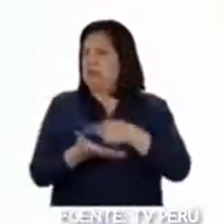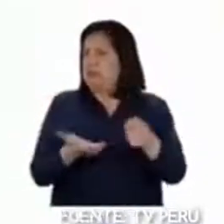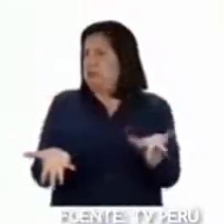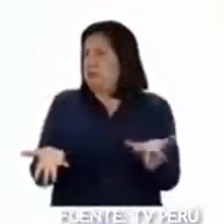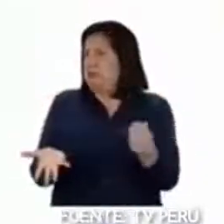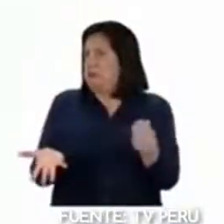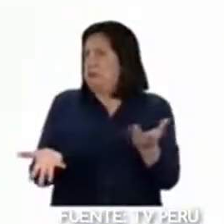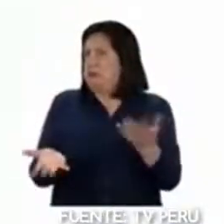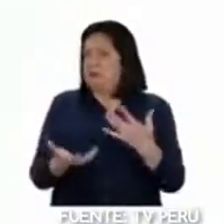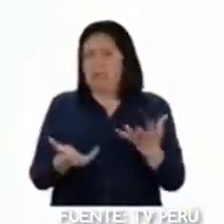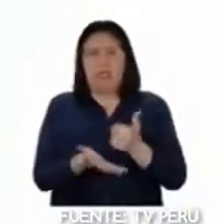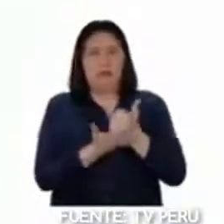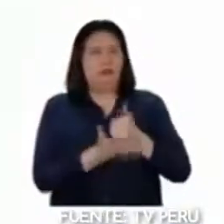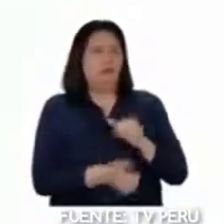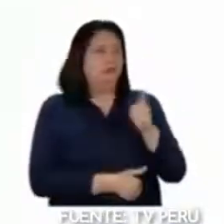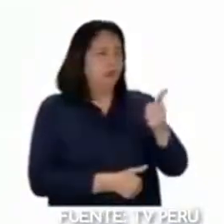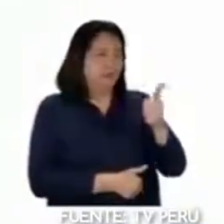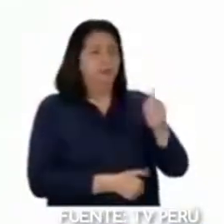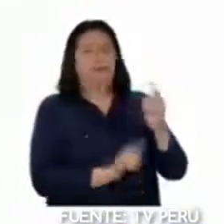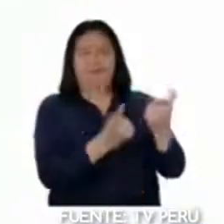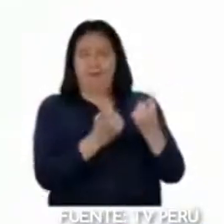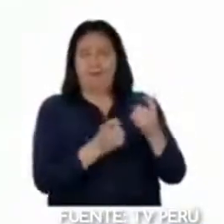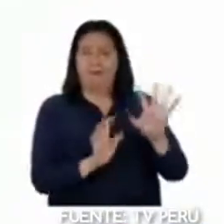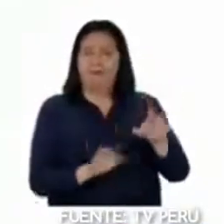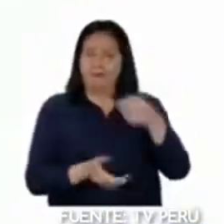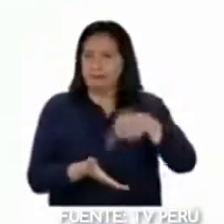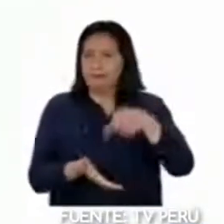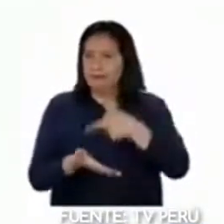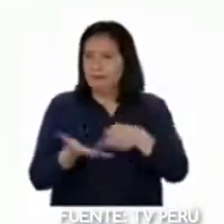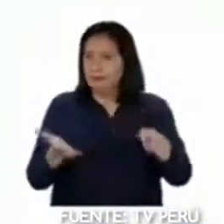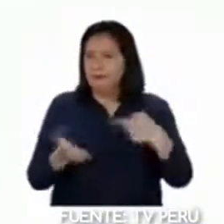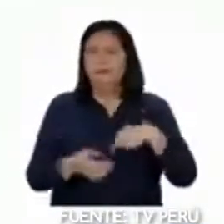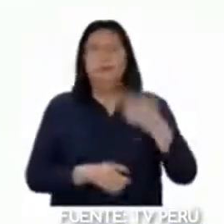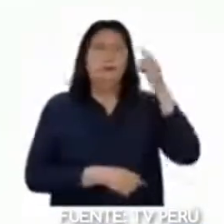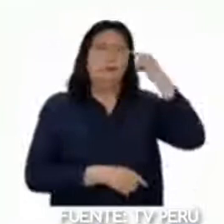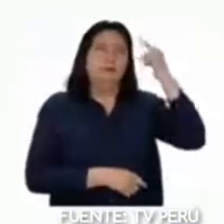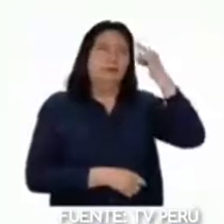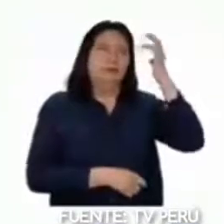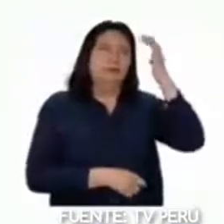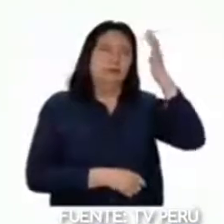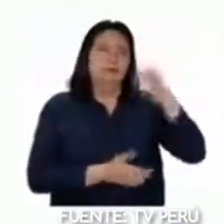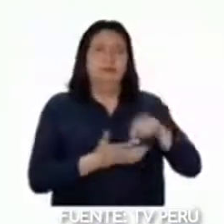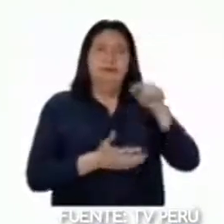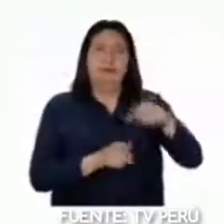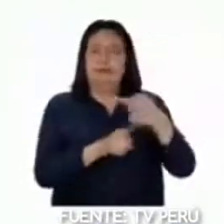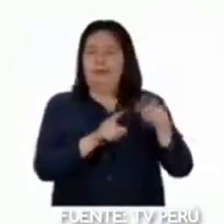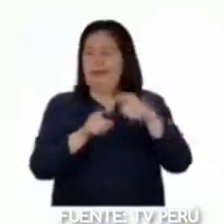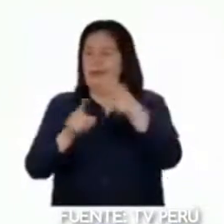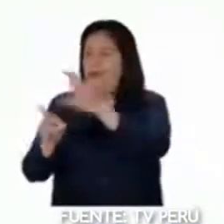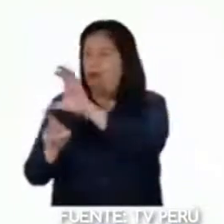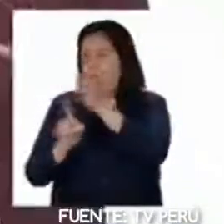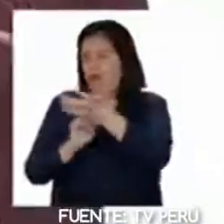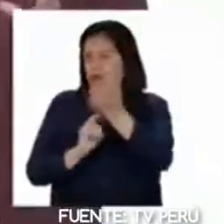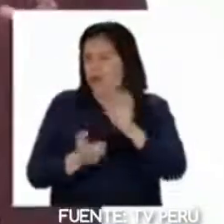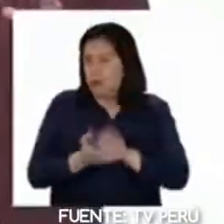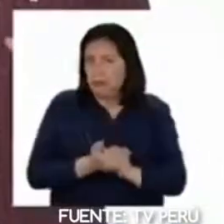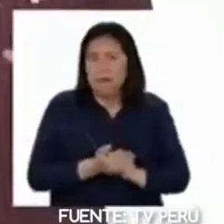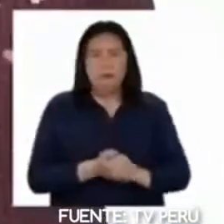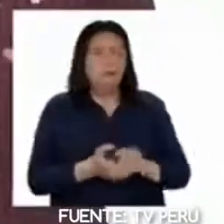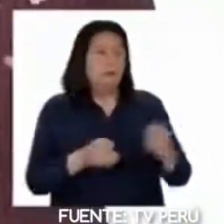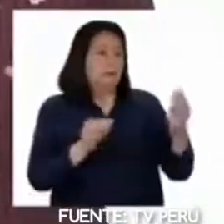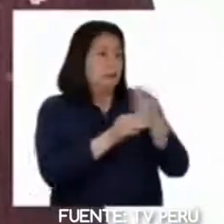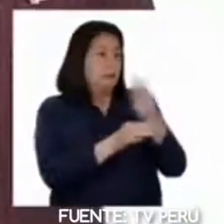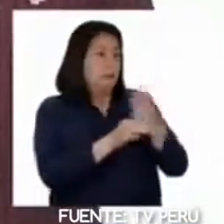semanas? Muy buena pregunta. En estas semanas hemos venido reflexionando sobre nuestra diversidad cultural.